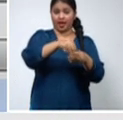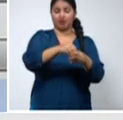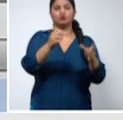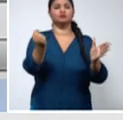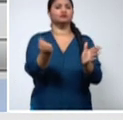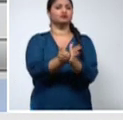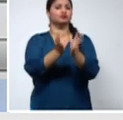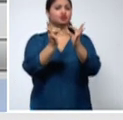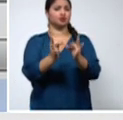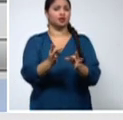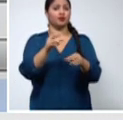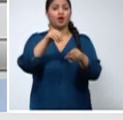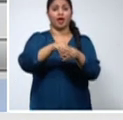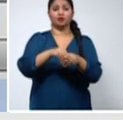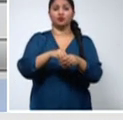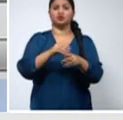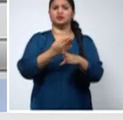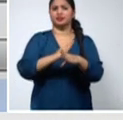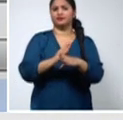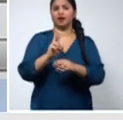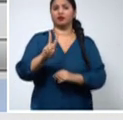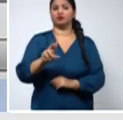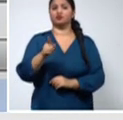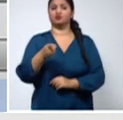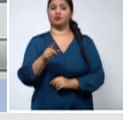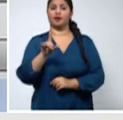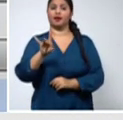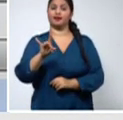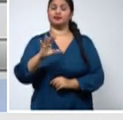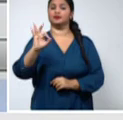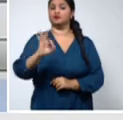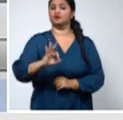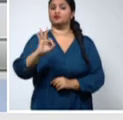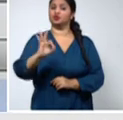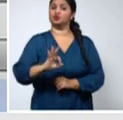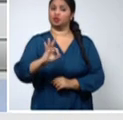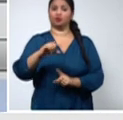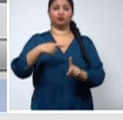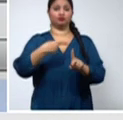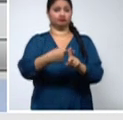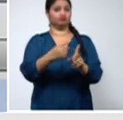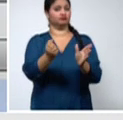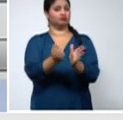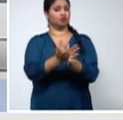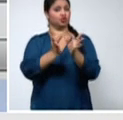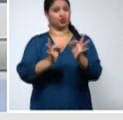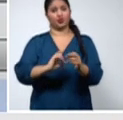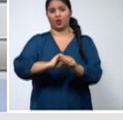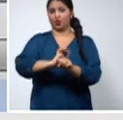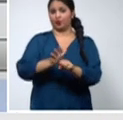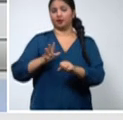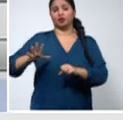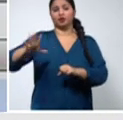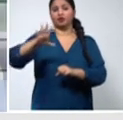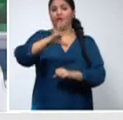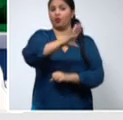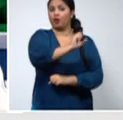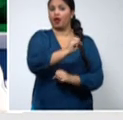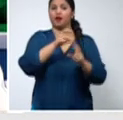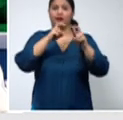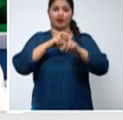del 2,15% de positividad de todas las muestras